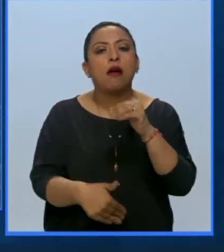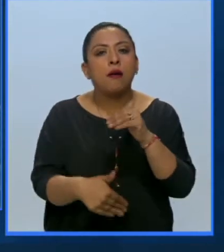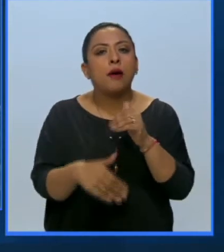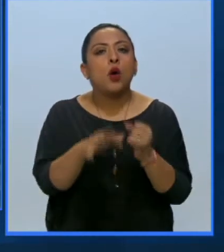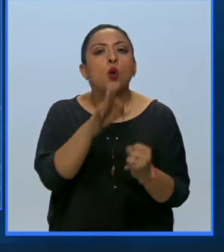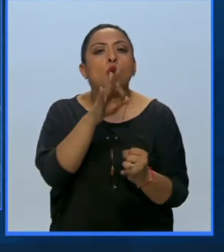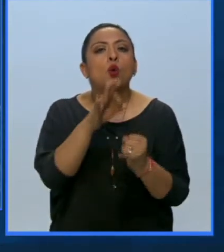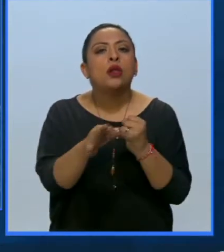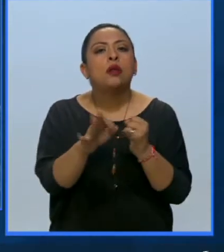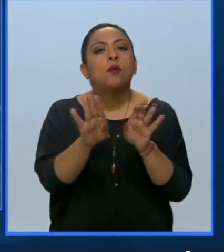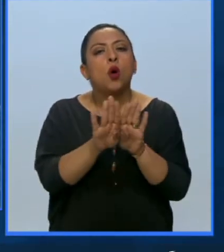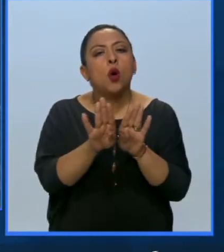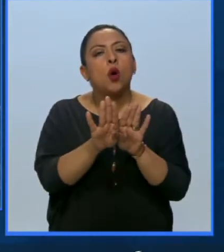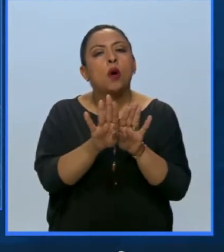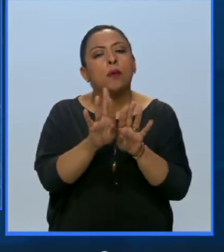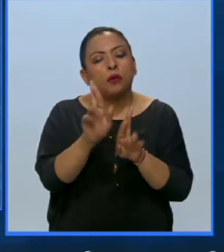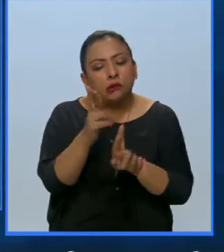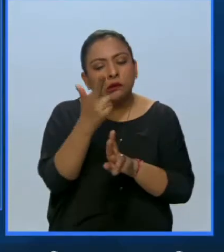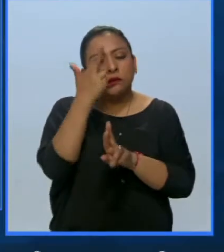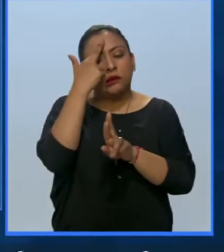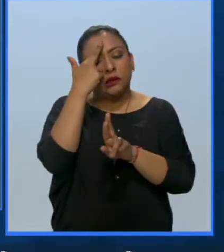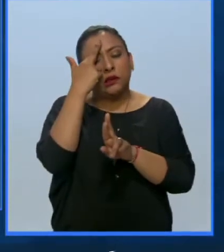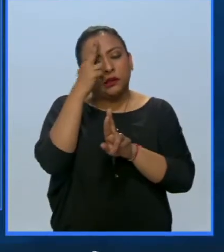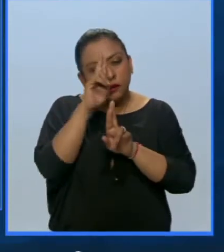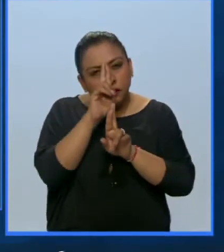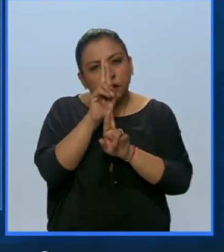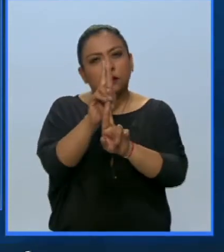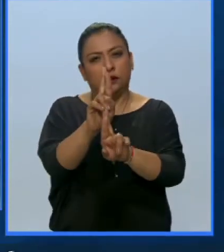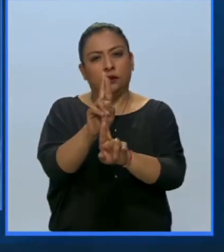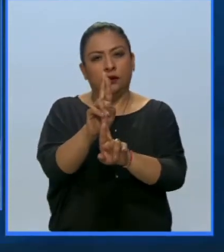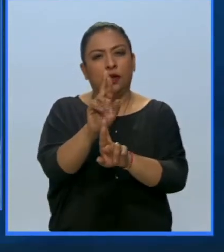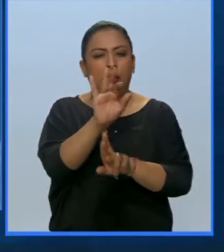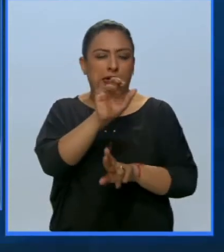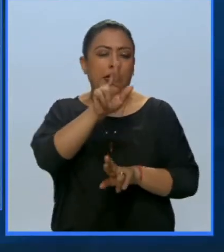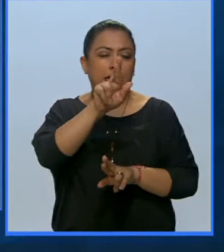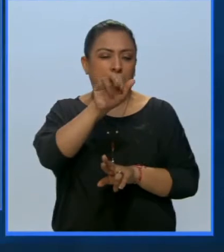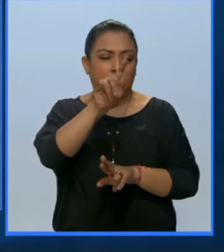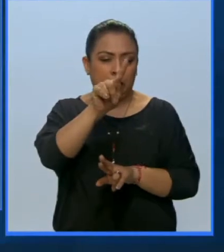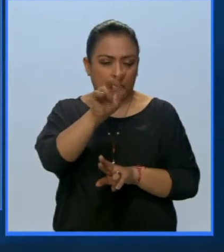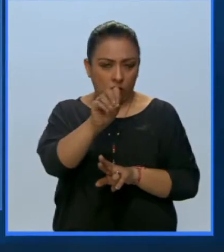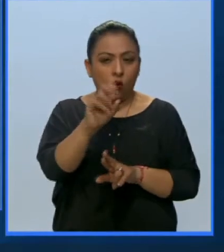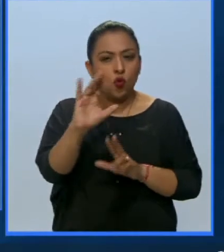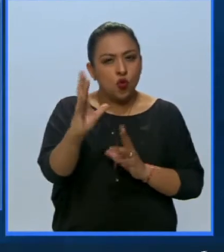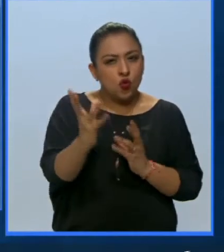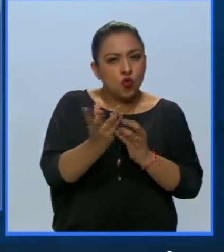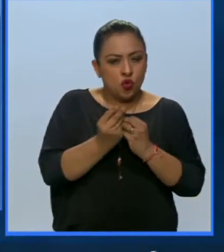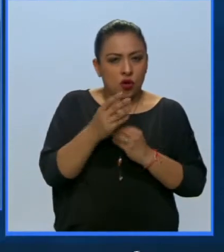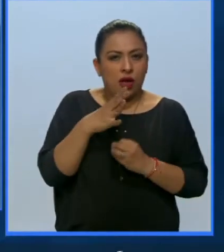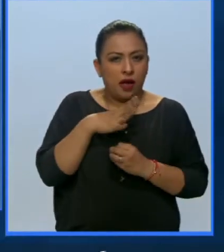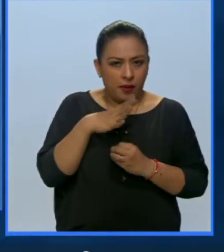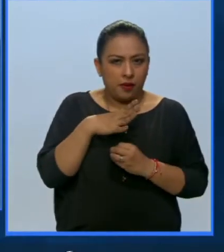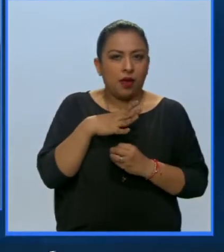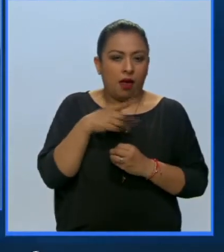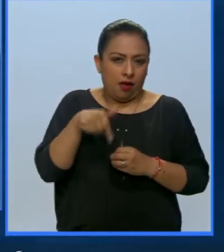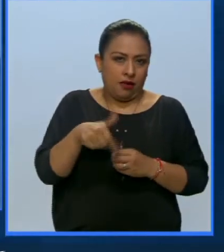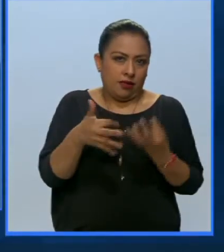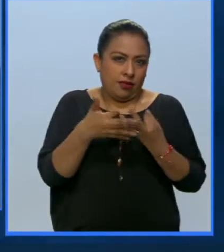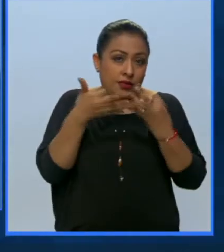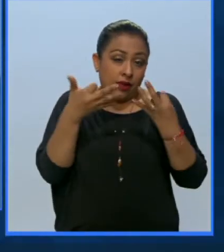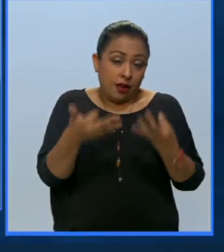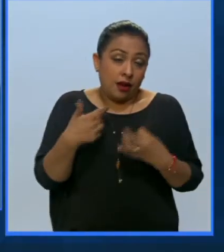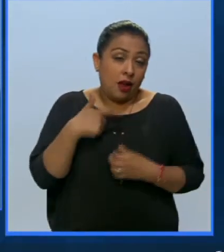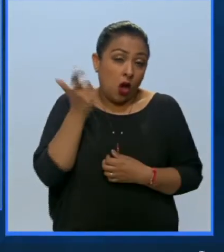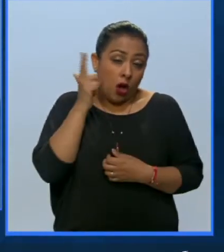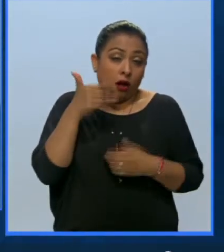con el último rito de la vida que sostuvimos juntos en esta tierra, que espero